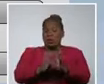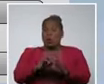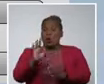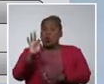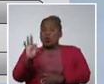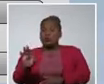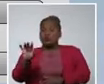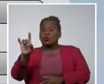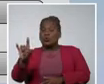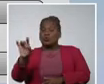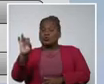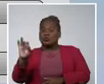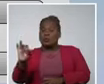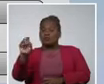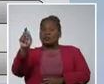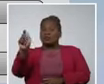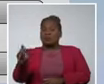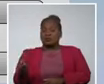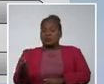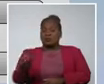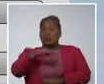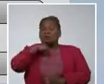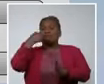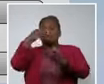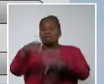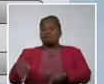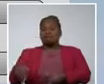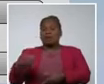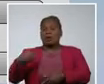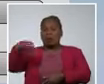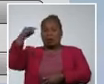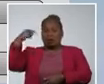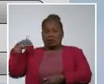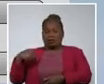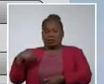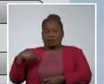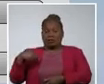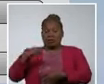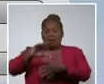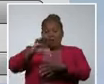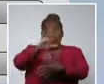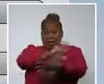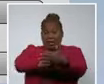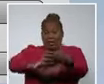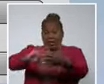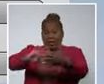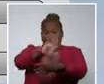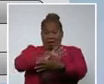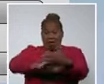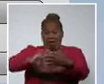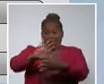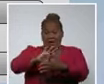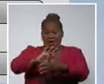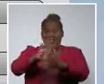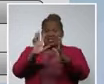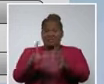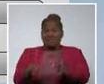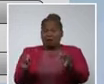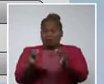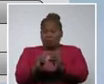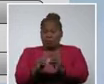4.897 personas que fallecieron ayer en la región de las Américas, pues ya la cifra total es de